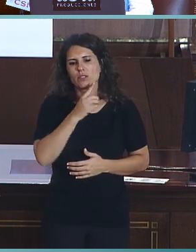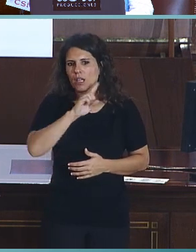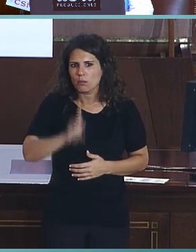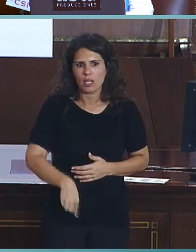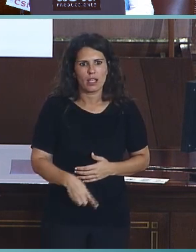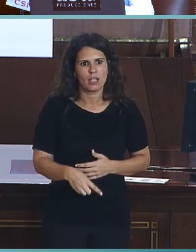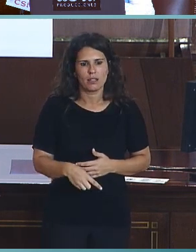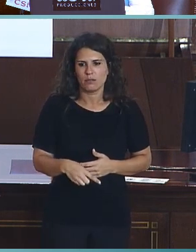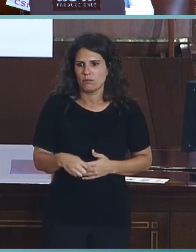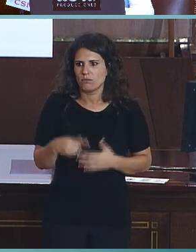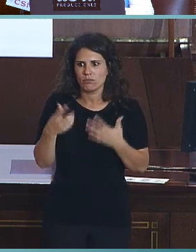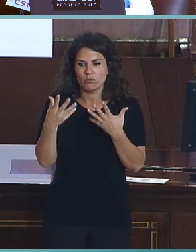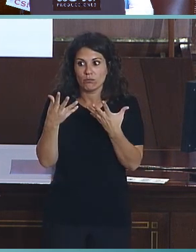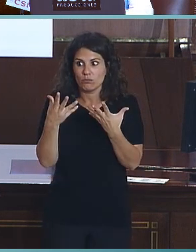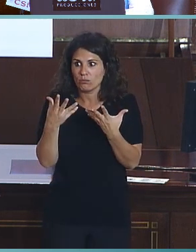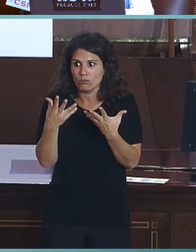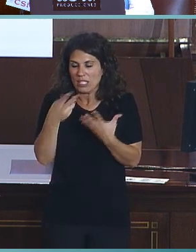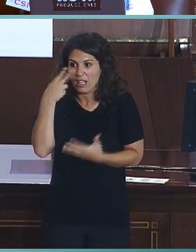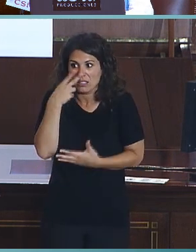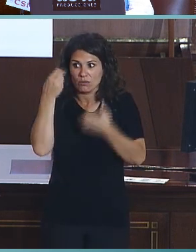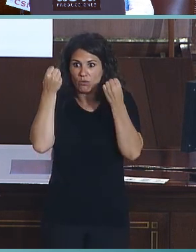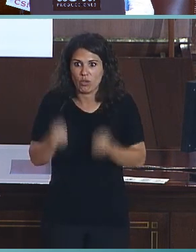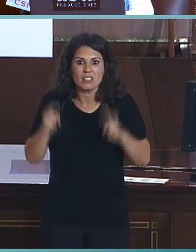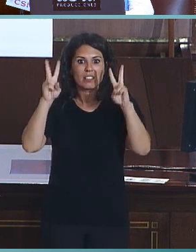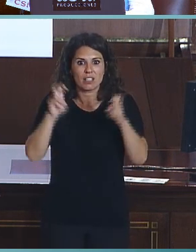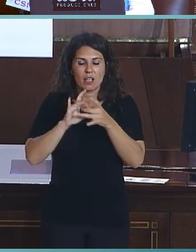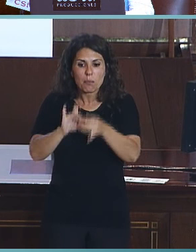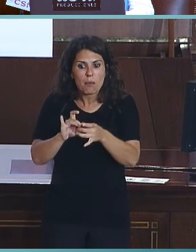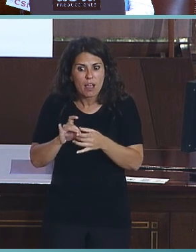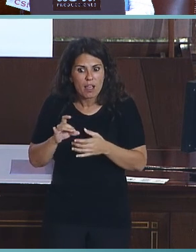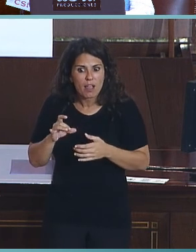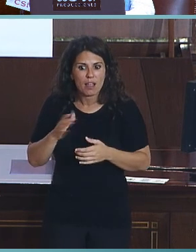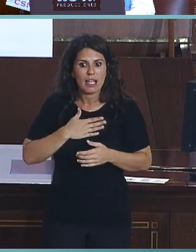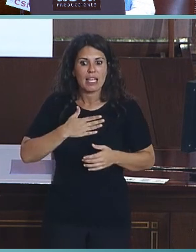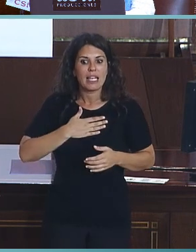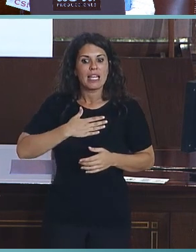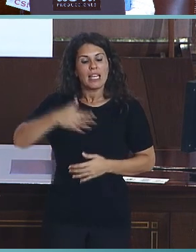demandas y expectativas relacionadas con la transmisión lingüística intergeneracional.